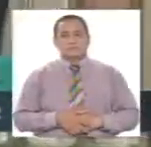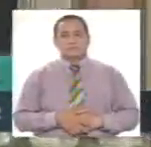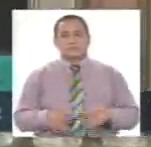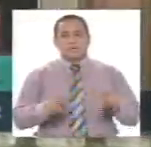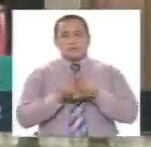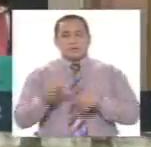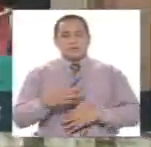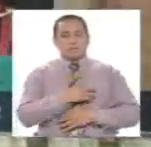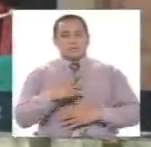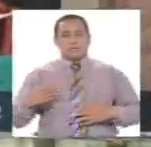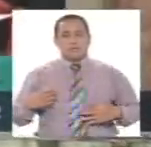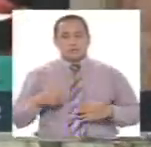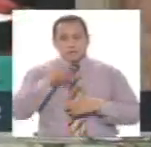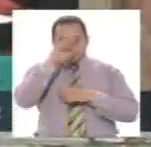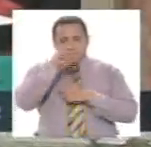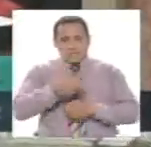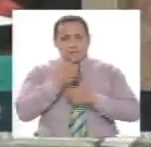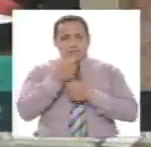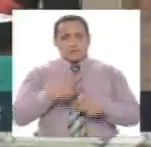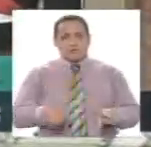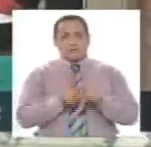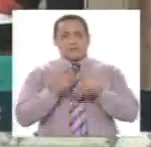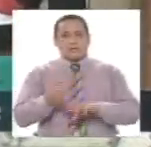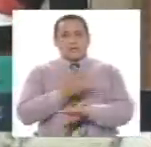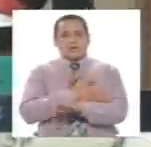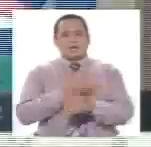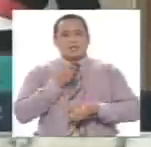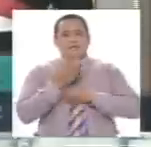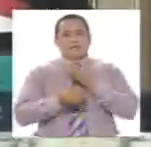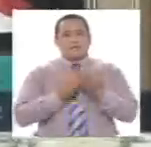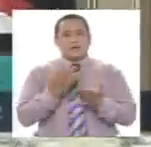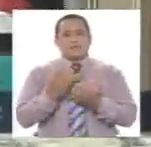En el Ministerio de Energía y Minas, como ya se ha mencionado,